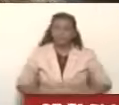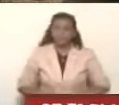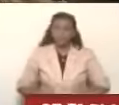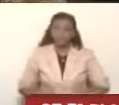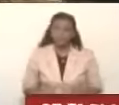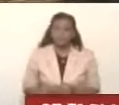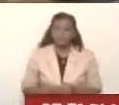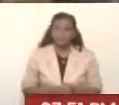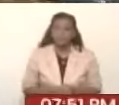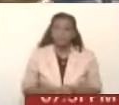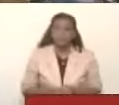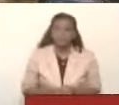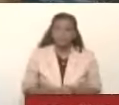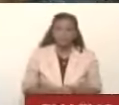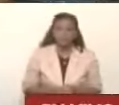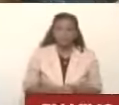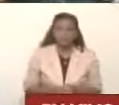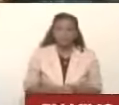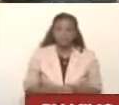Así que